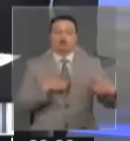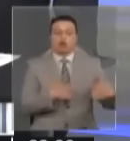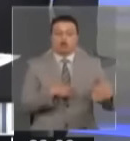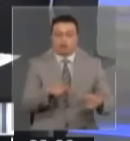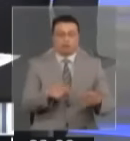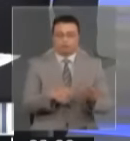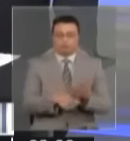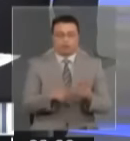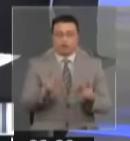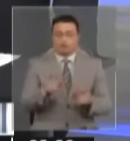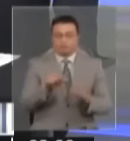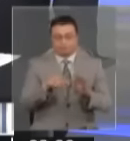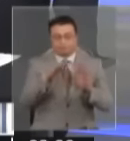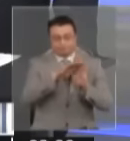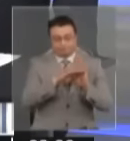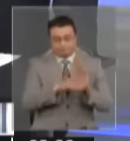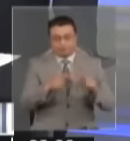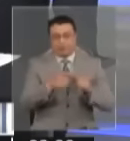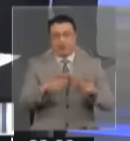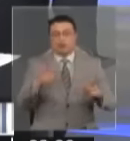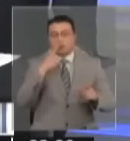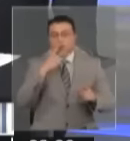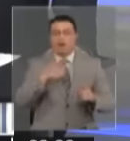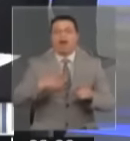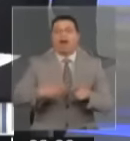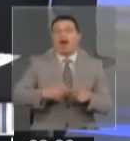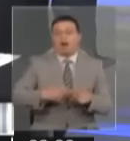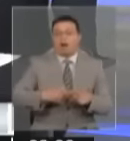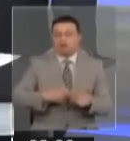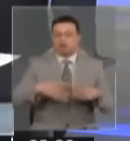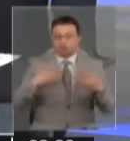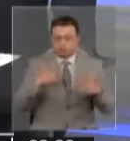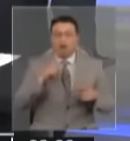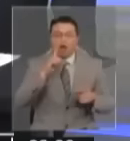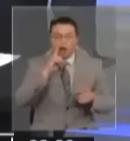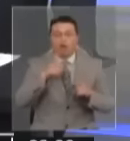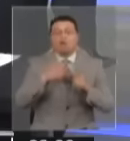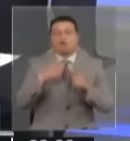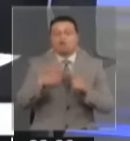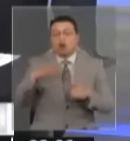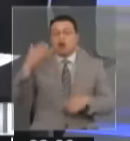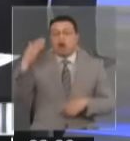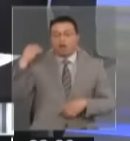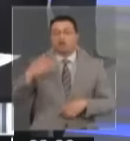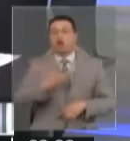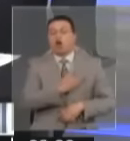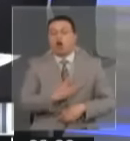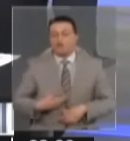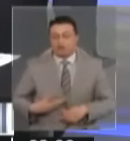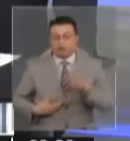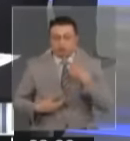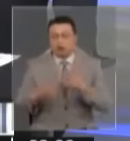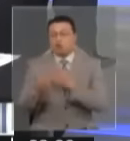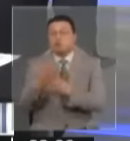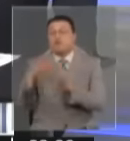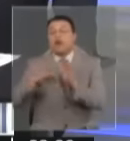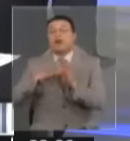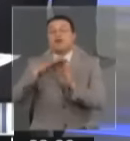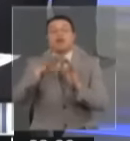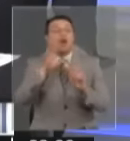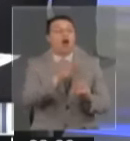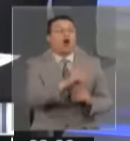digamos, de una agenda más amplia de carácter represivo, que ya la hemos visto, digamos, en los diferentes gobiernos del duopolio, sea la nueva mayoría o sea la